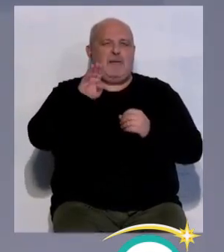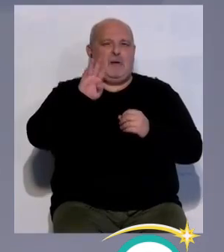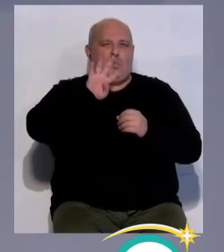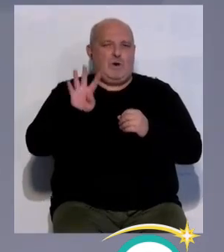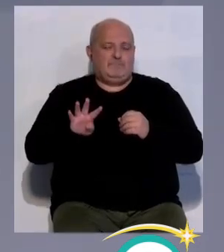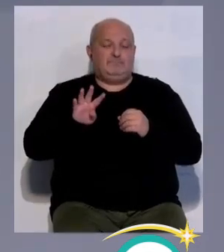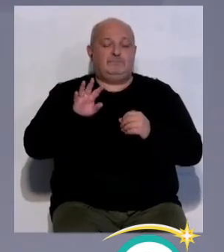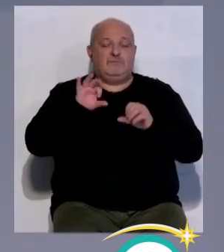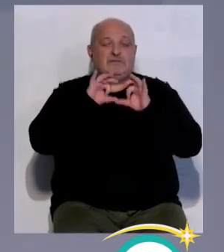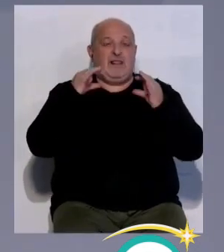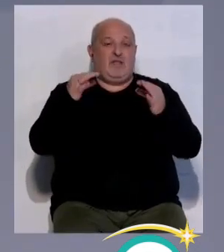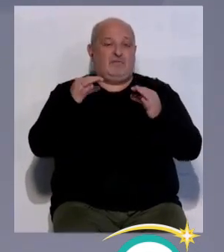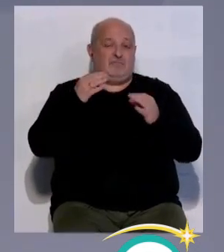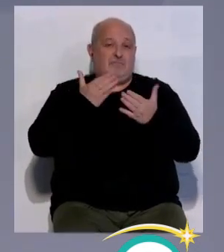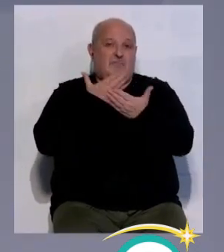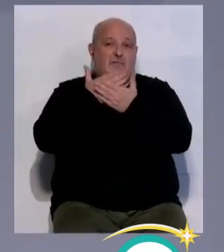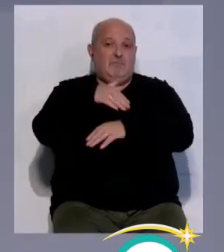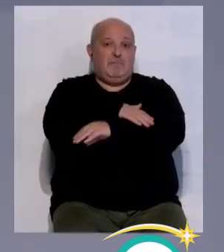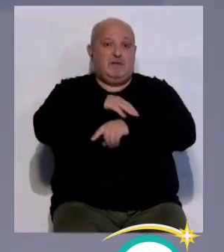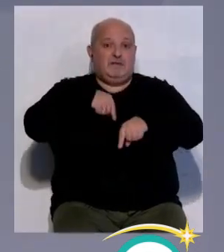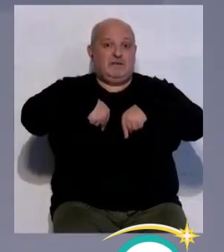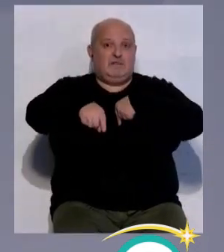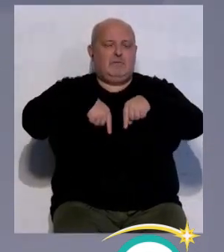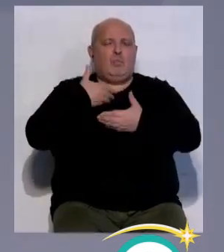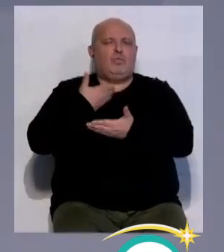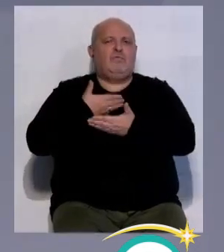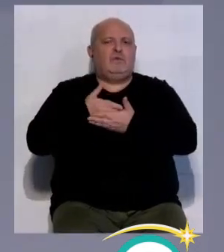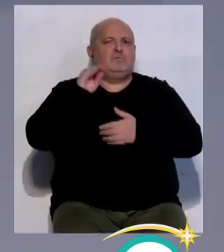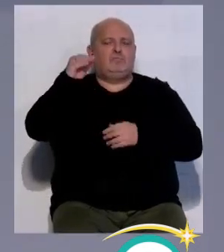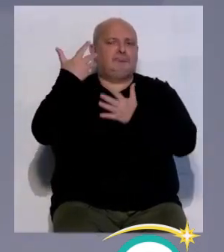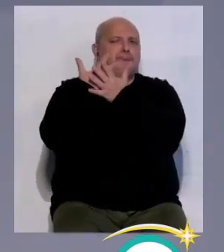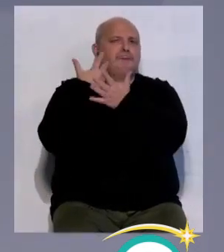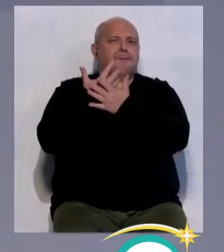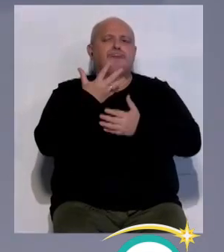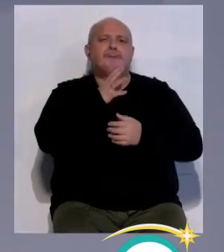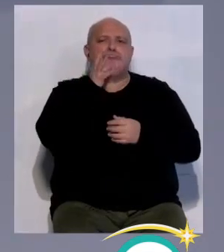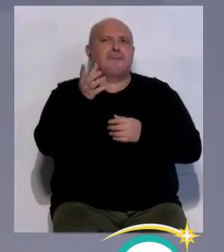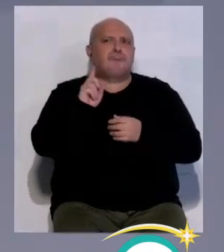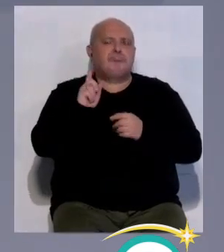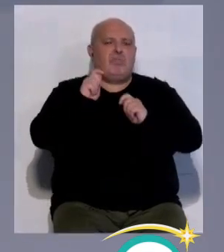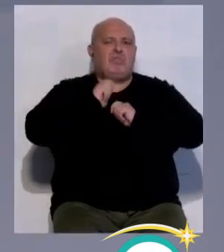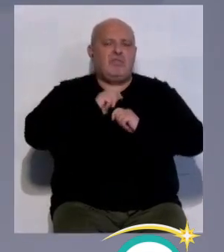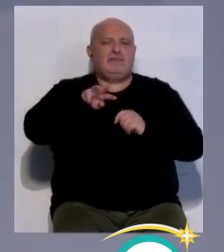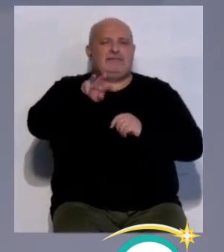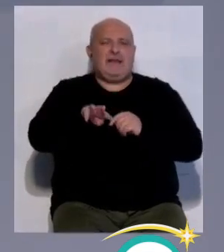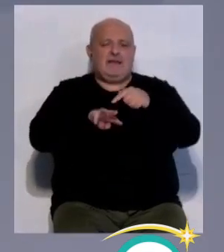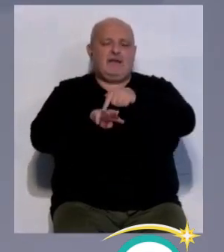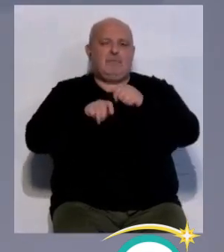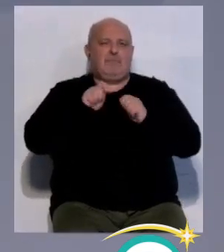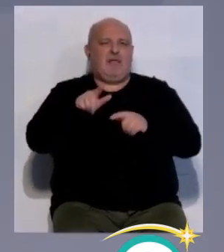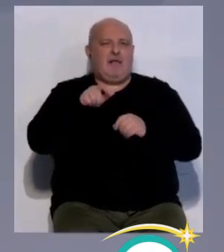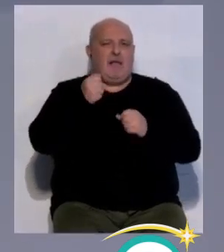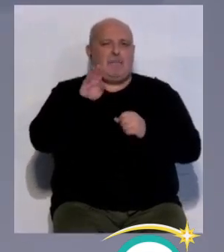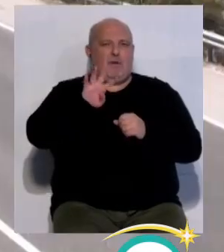Los senadores gaditanos piden al Ministerio de Transportes que justifique qué impide impulsar ese carril para la